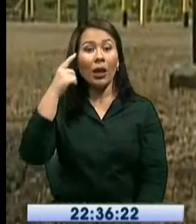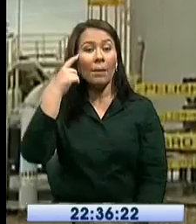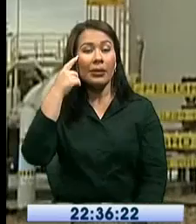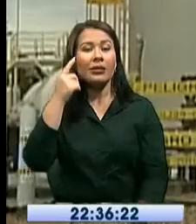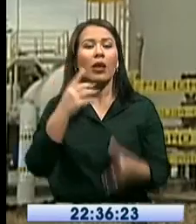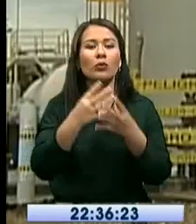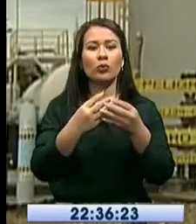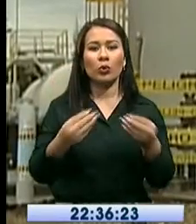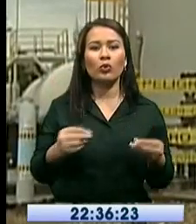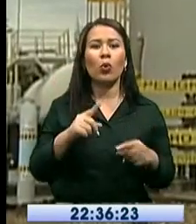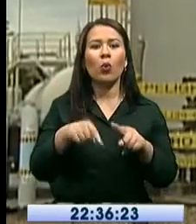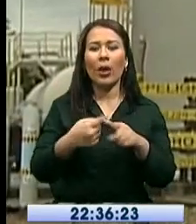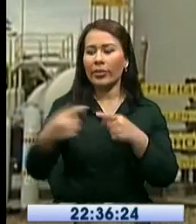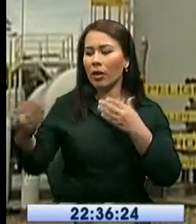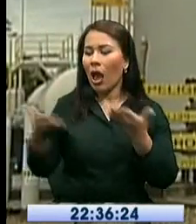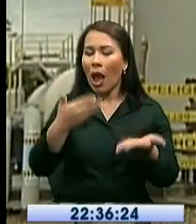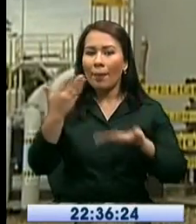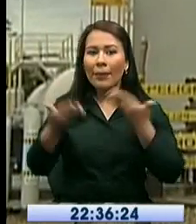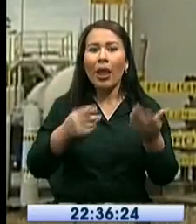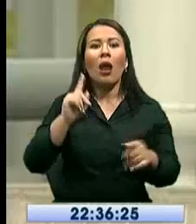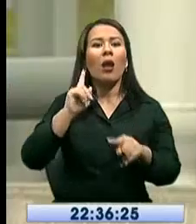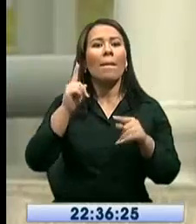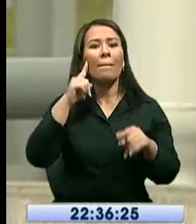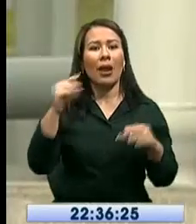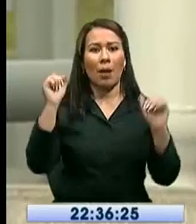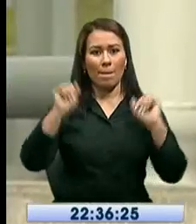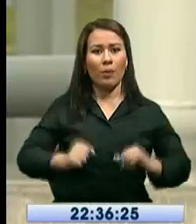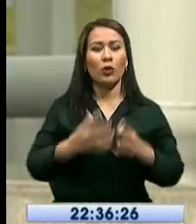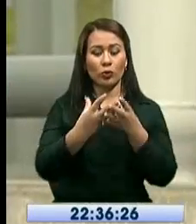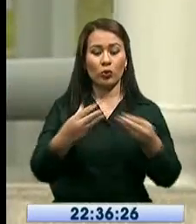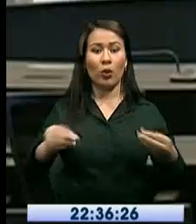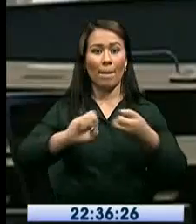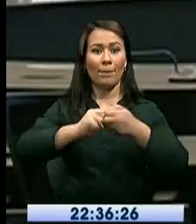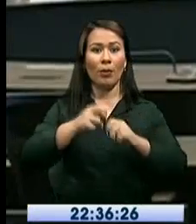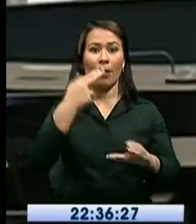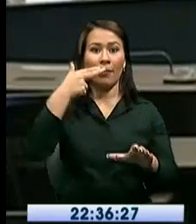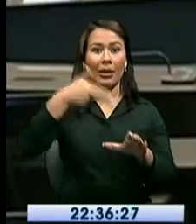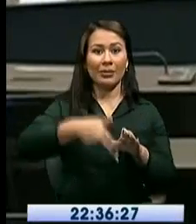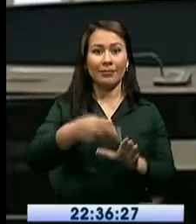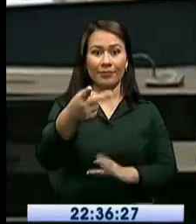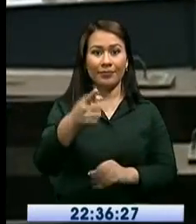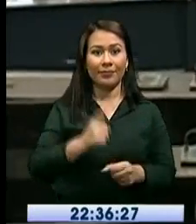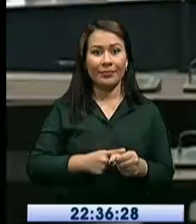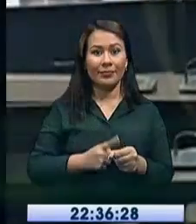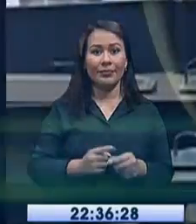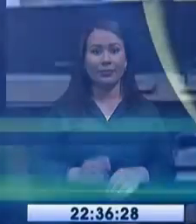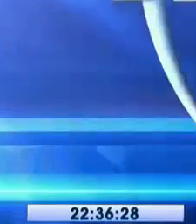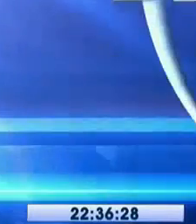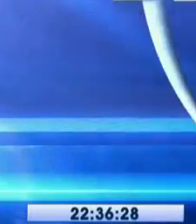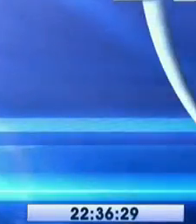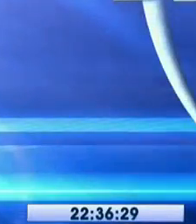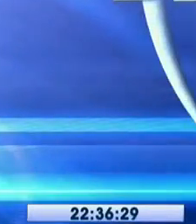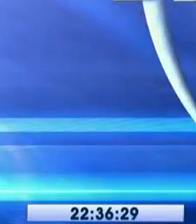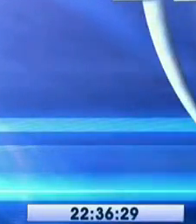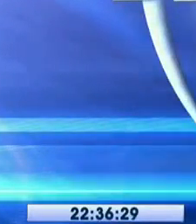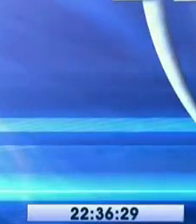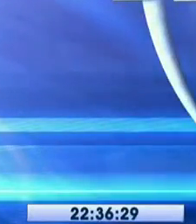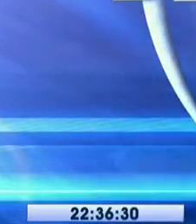debatan estrategias para estabilizar el precio del crudo. En Quito informó Paolo Hurtado.